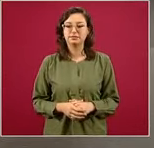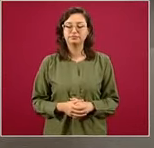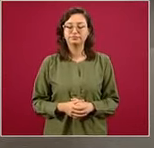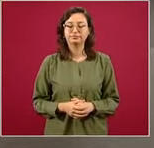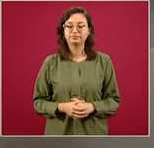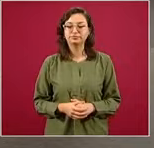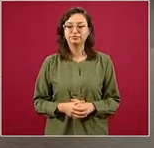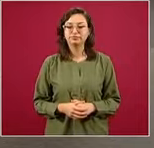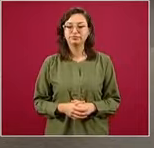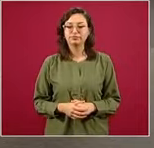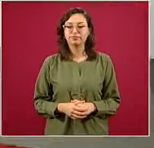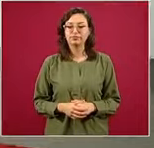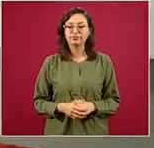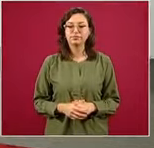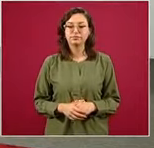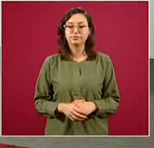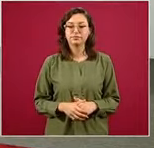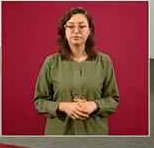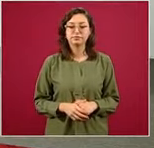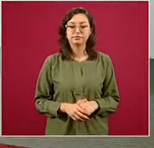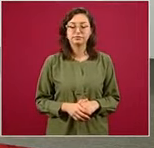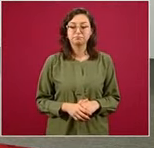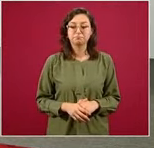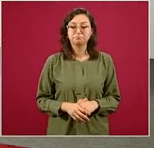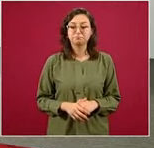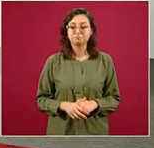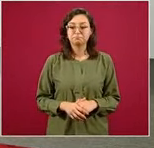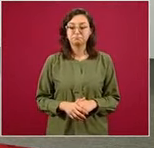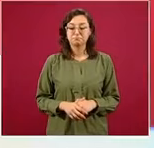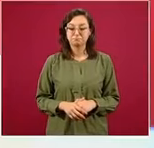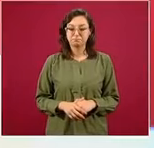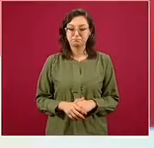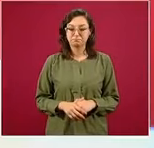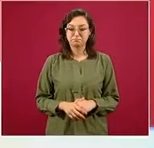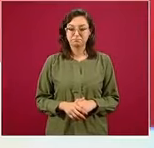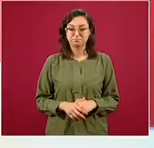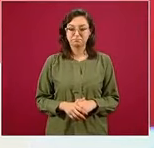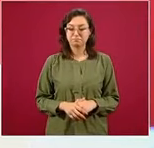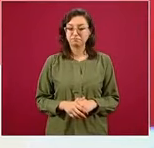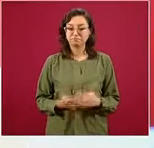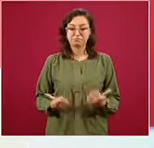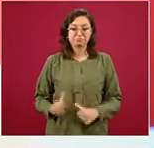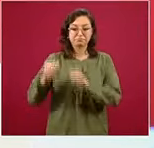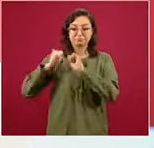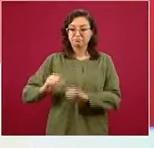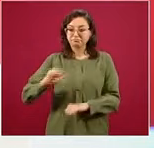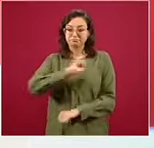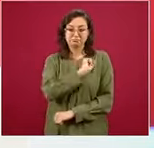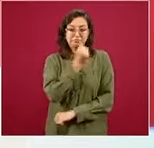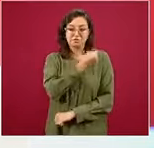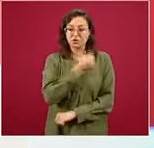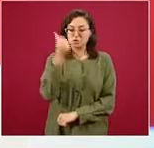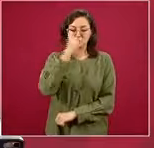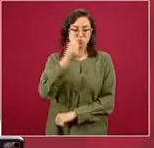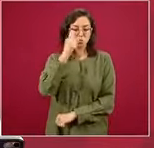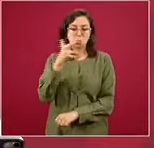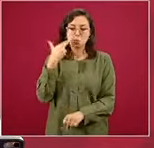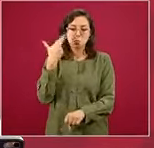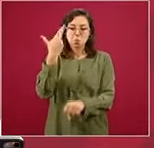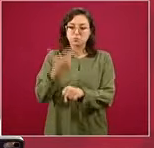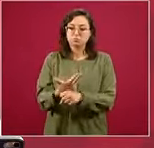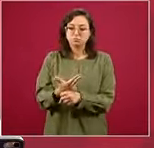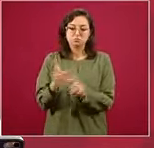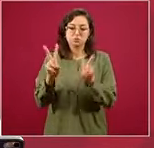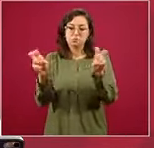regular? Pues, digamos, la autoridad sanitaria es competente todo el tiempo para tomar decisiones respecto a la